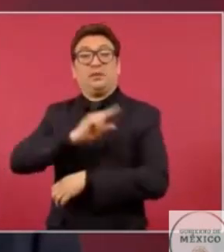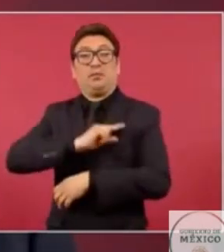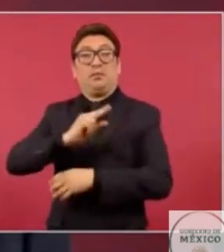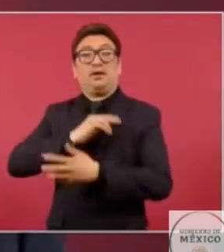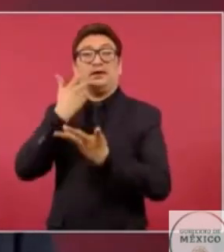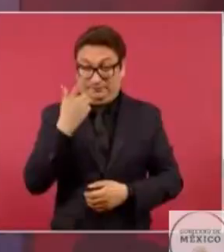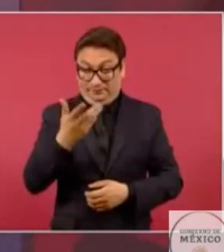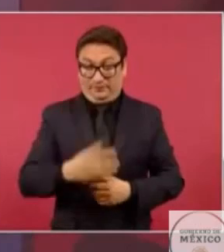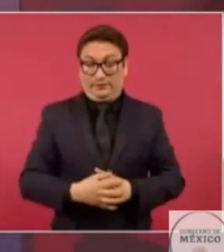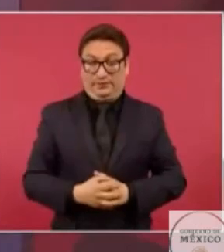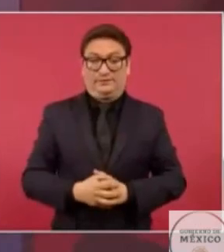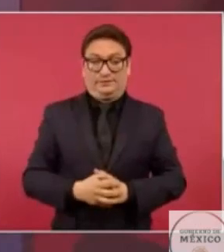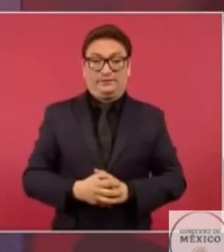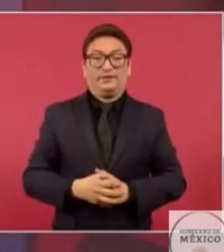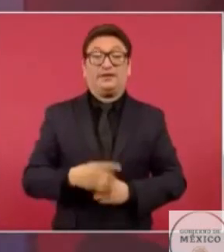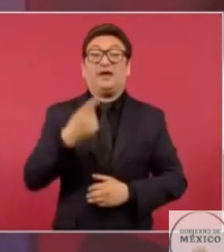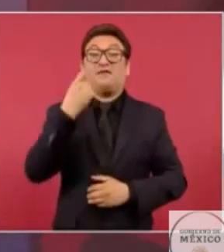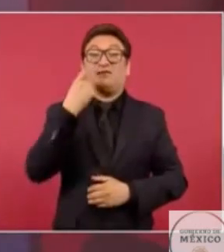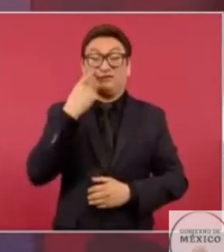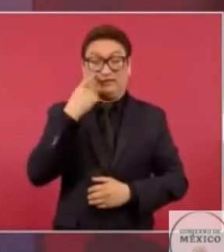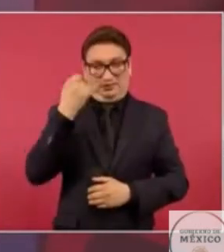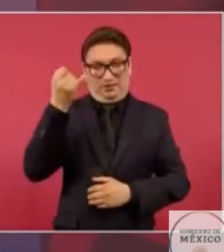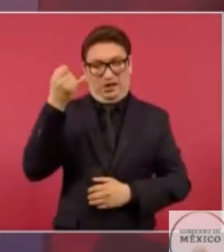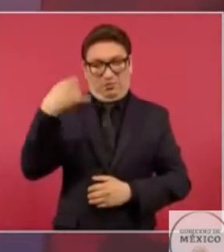empresas extranjeras. El absurdo